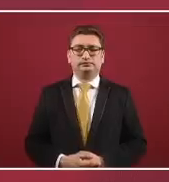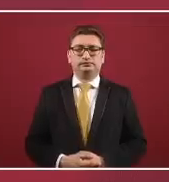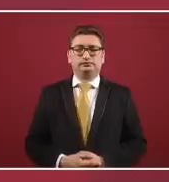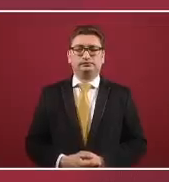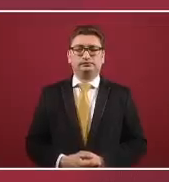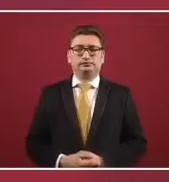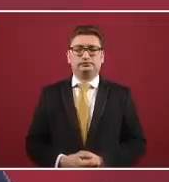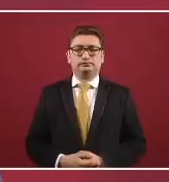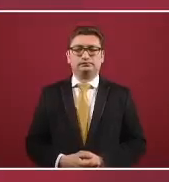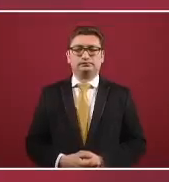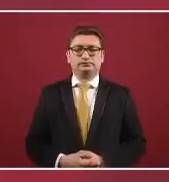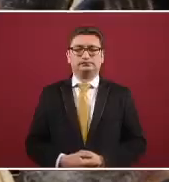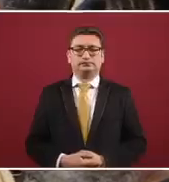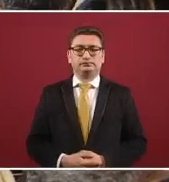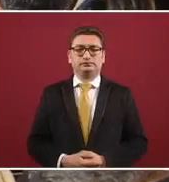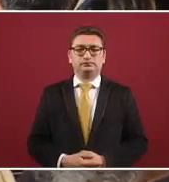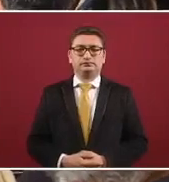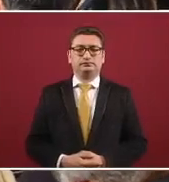una